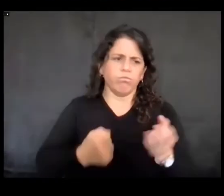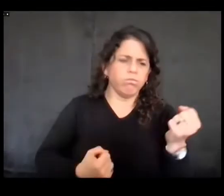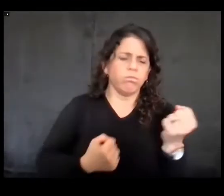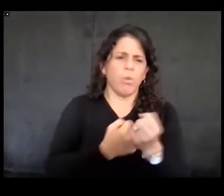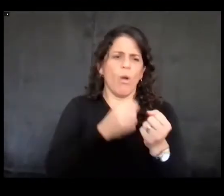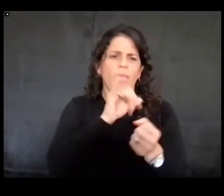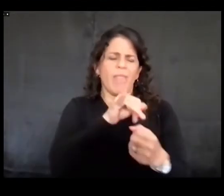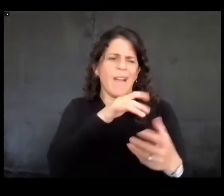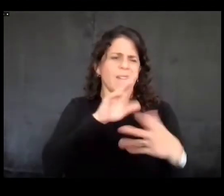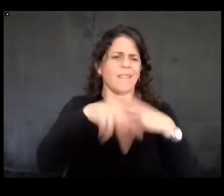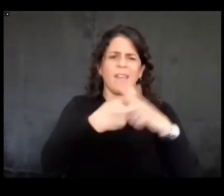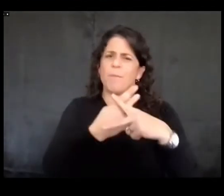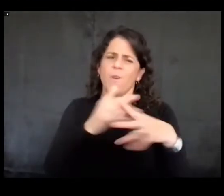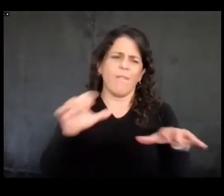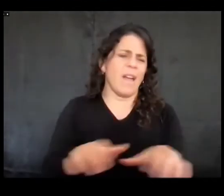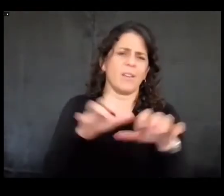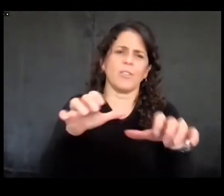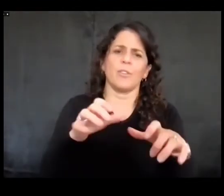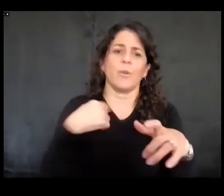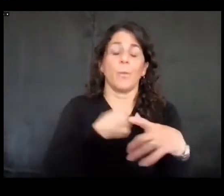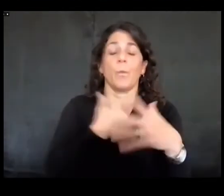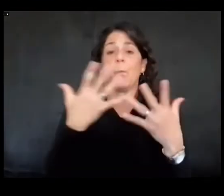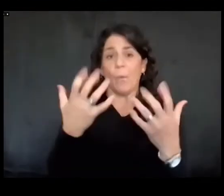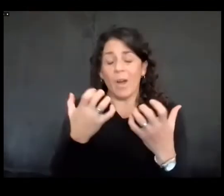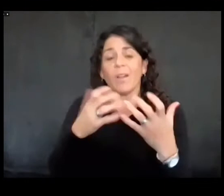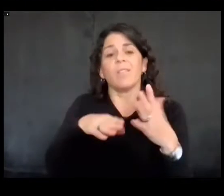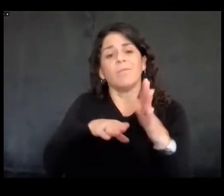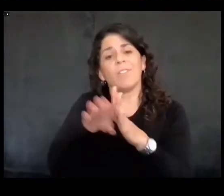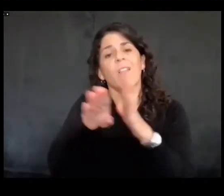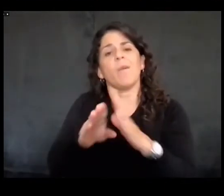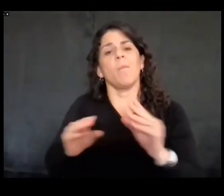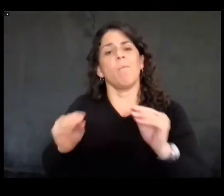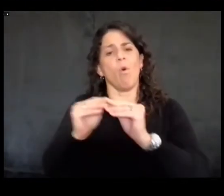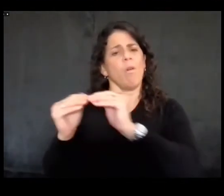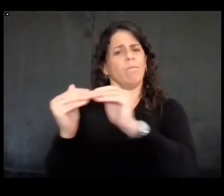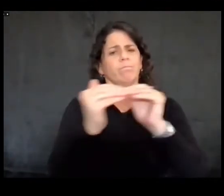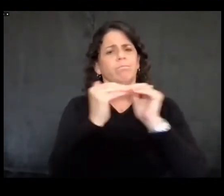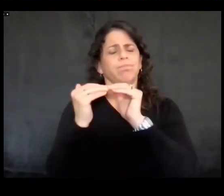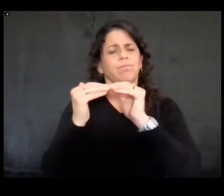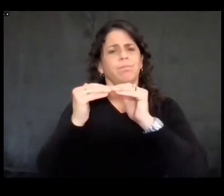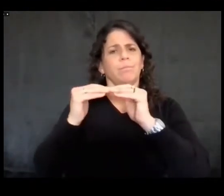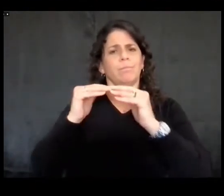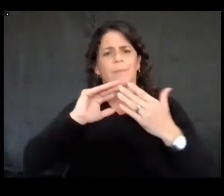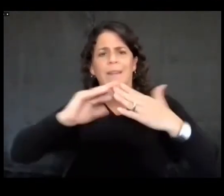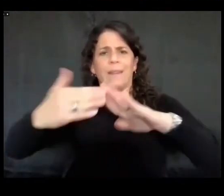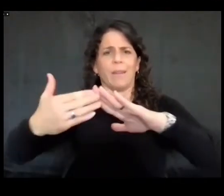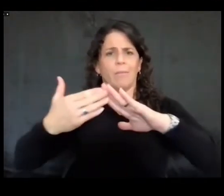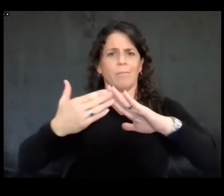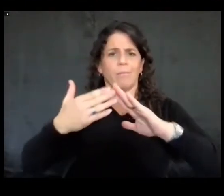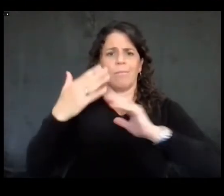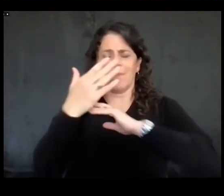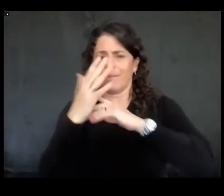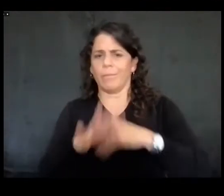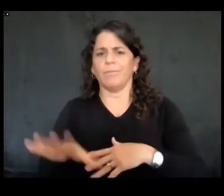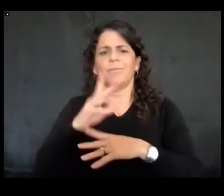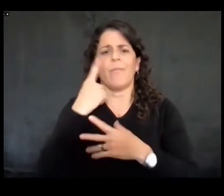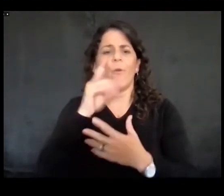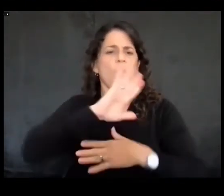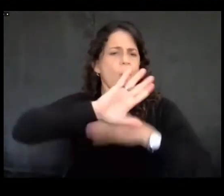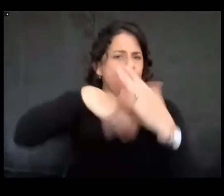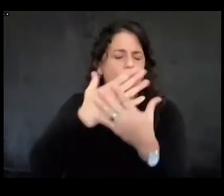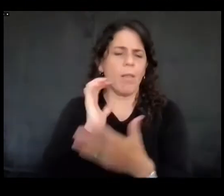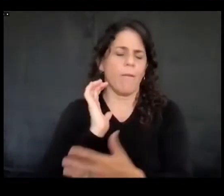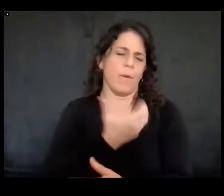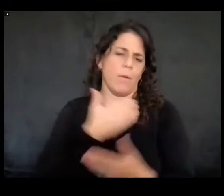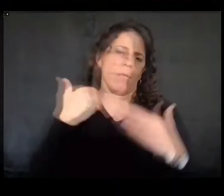estos ataques literalmente ataques por odio y que todo el mundo se responsable dentro del